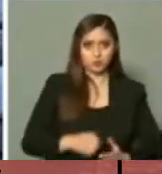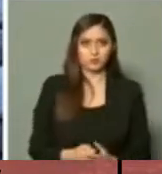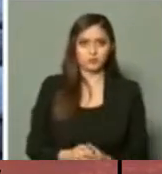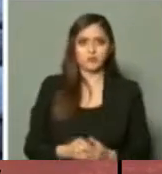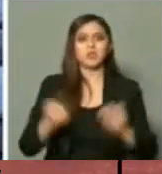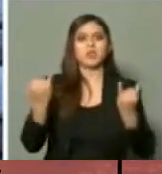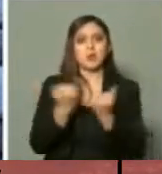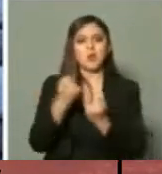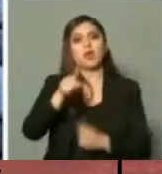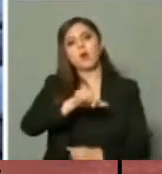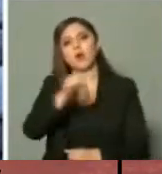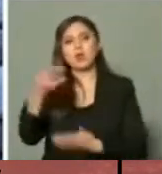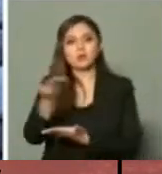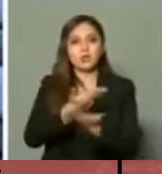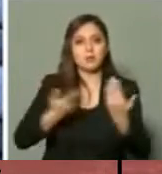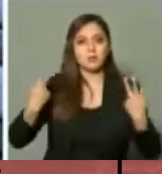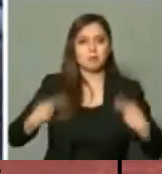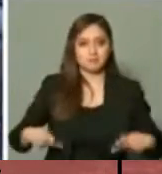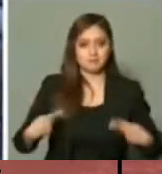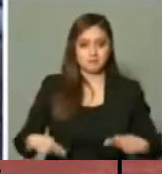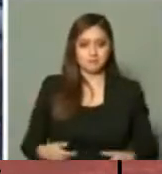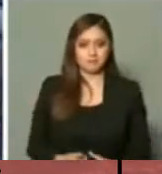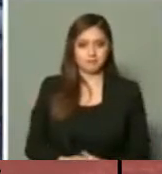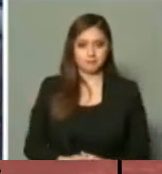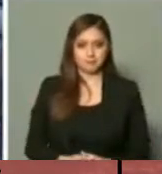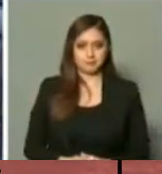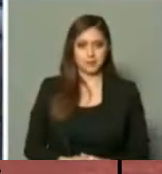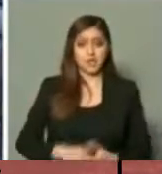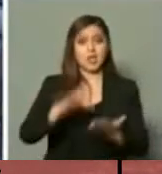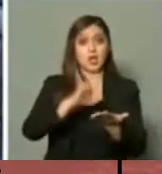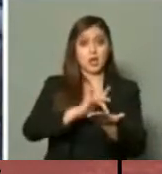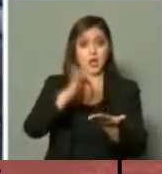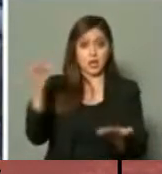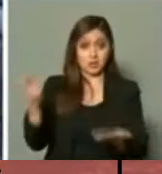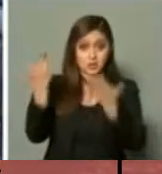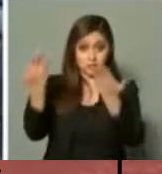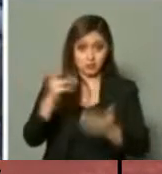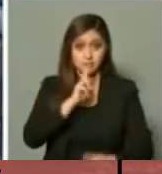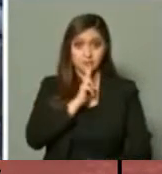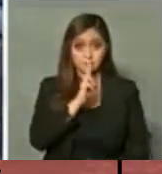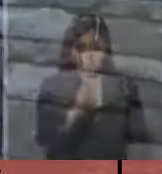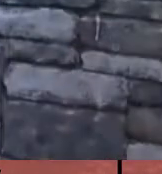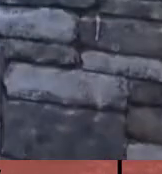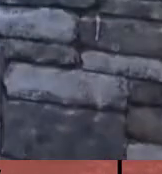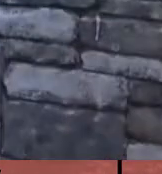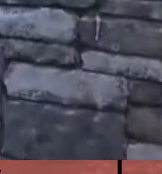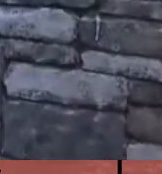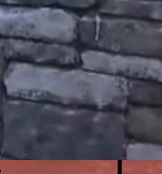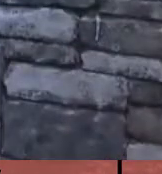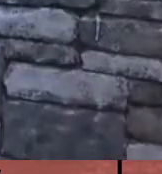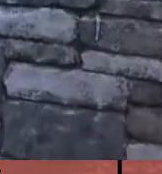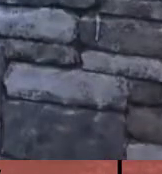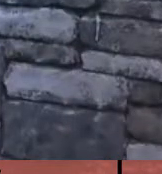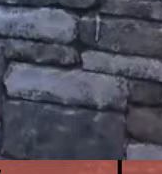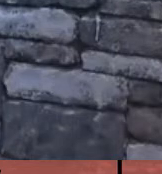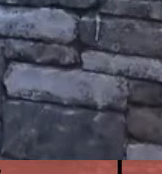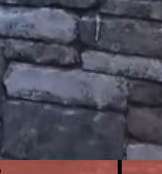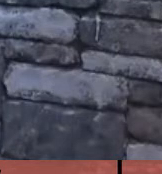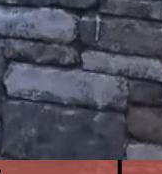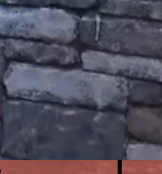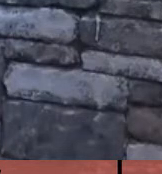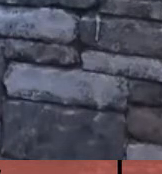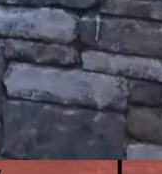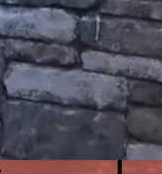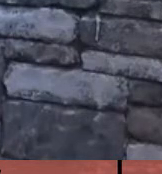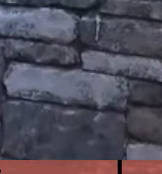y los servicios de la gente. Gracias a todas y todos por su respuesta. La siguiente etapa de este debate la hemos